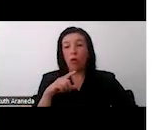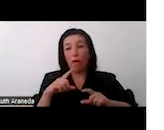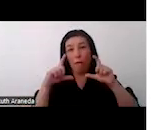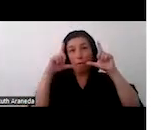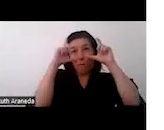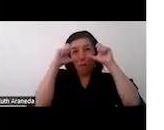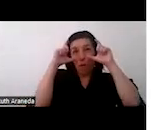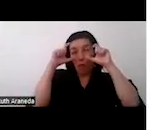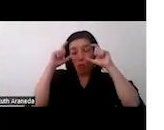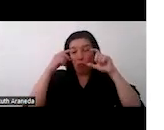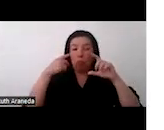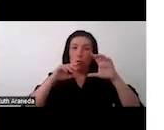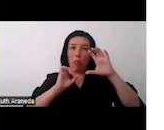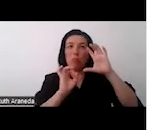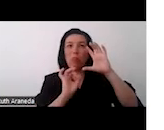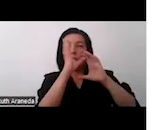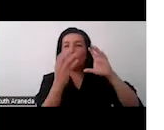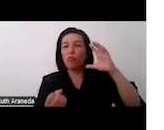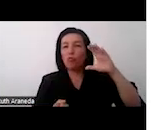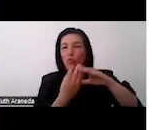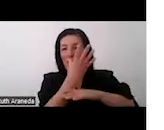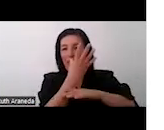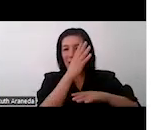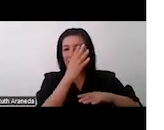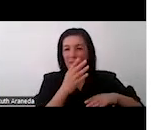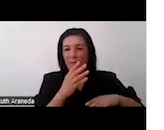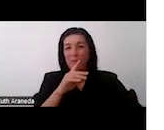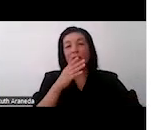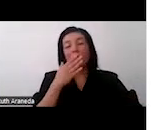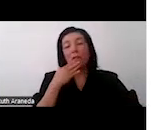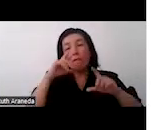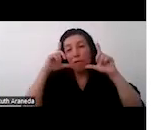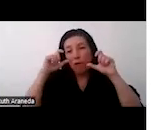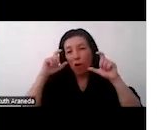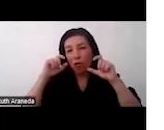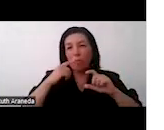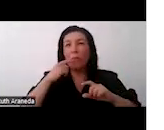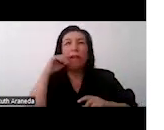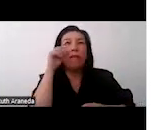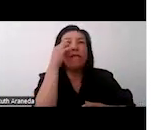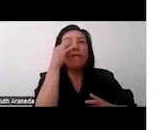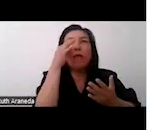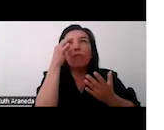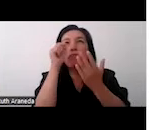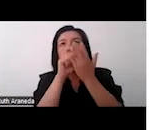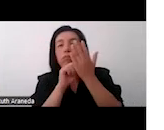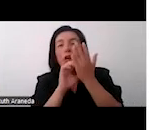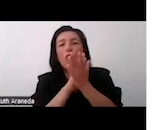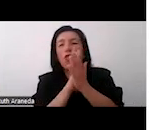de aves, em, ya sea nuestras fotografías, censos, em,